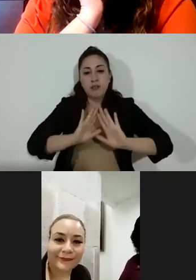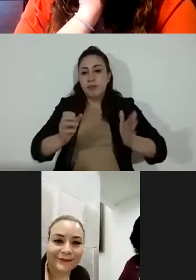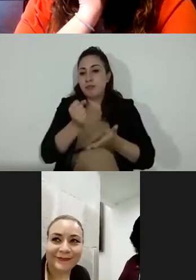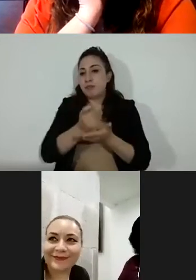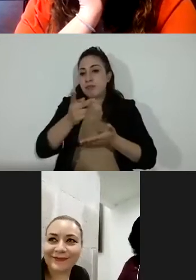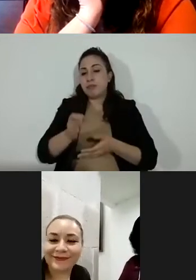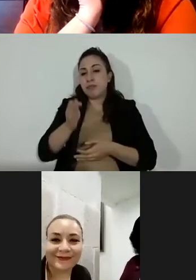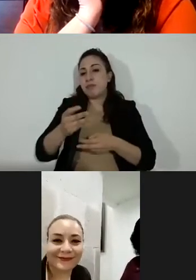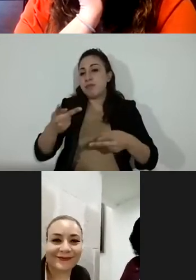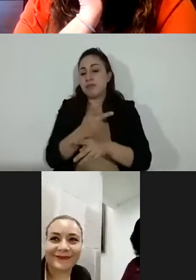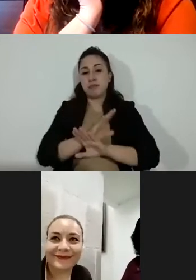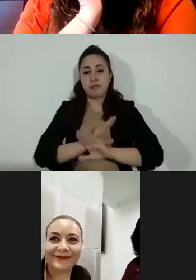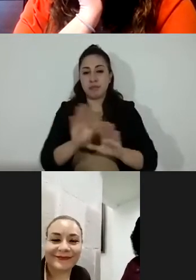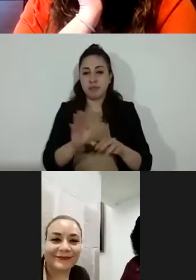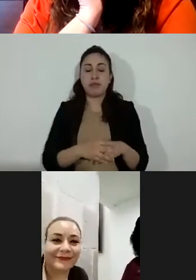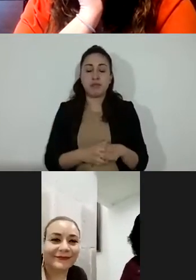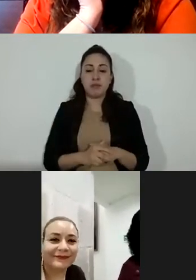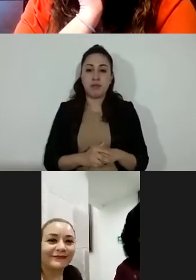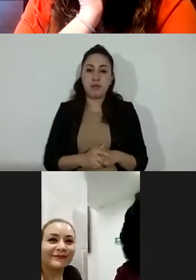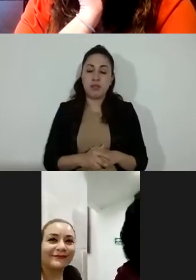Entonces, quiero decir que